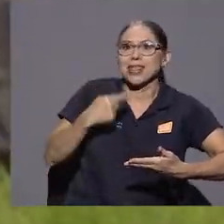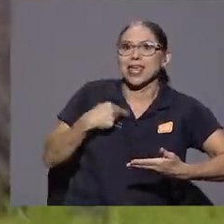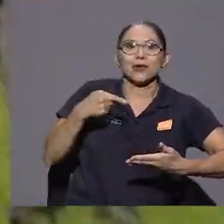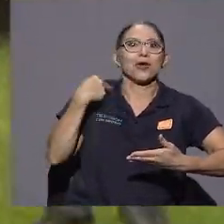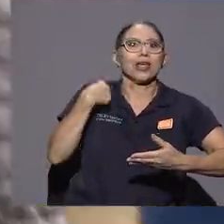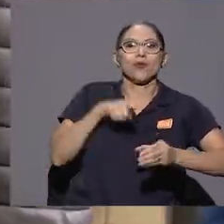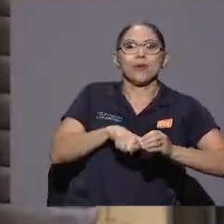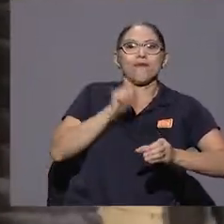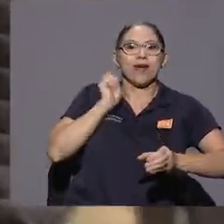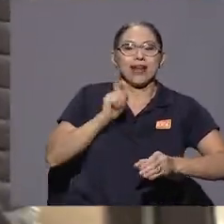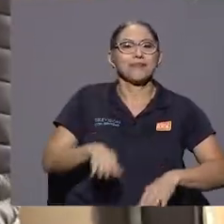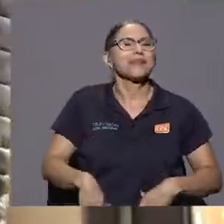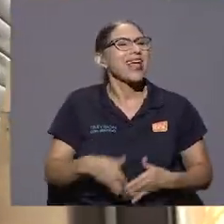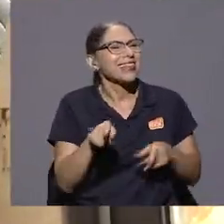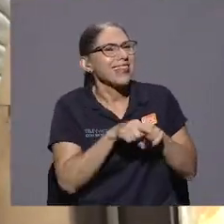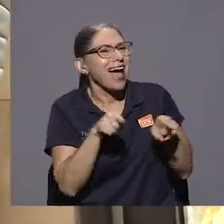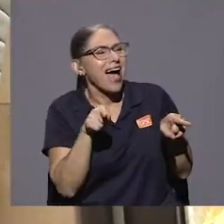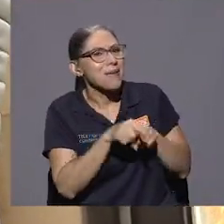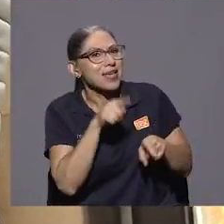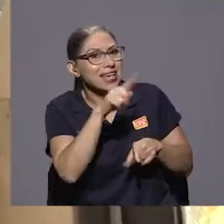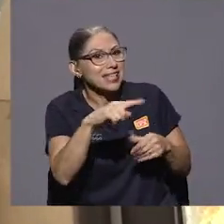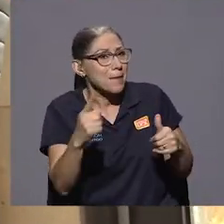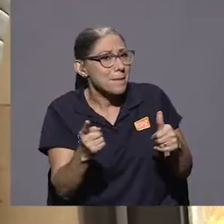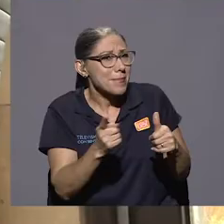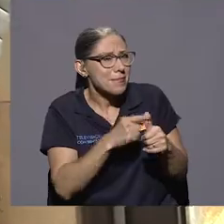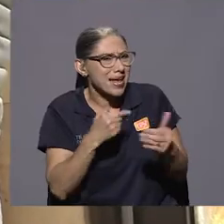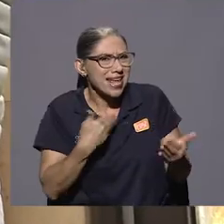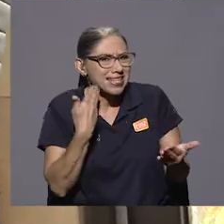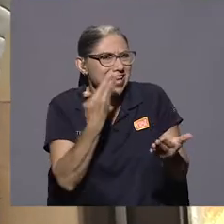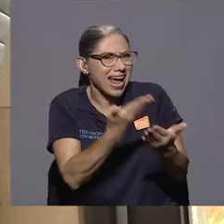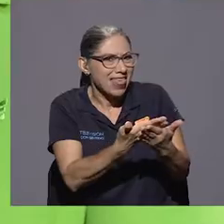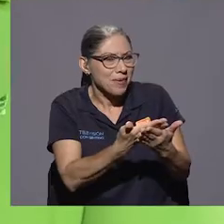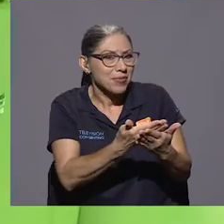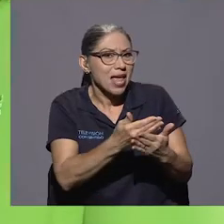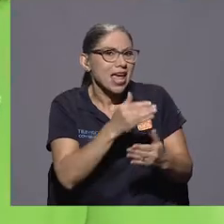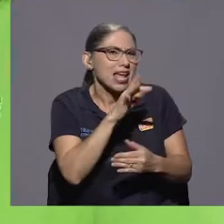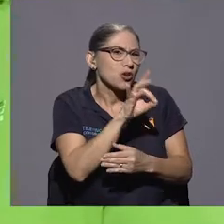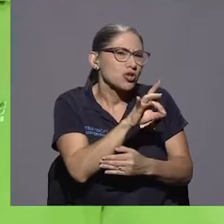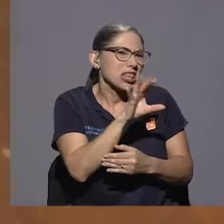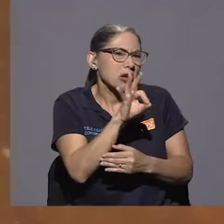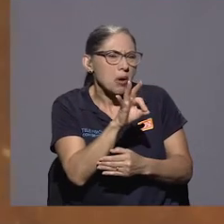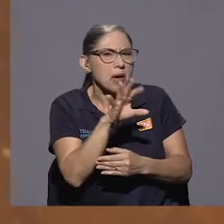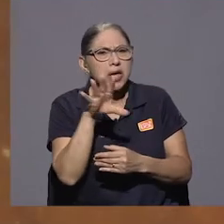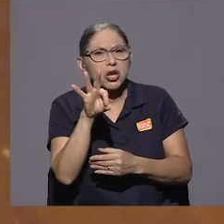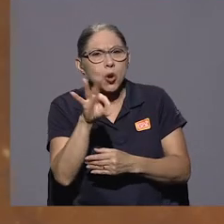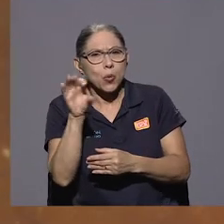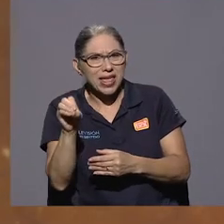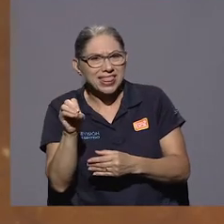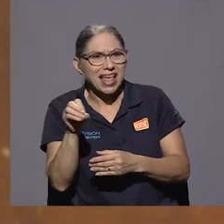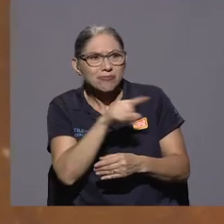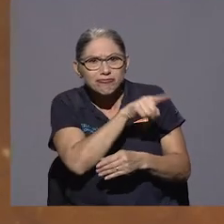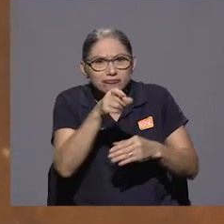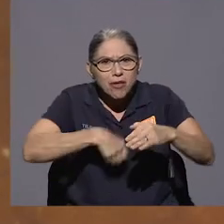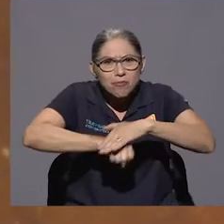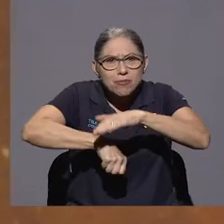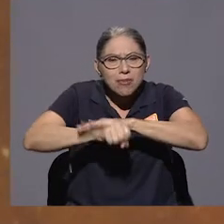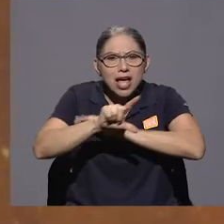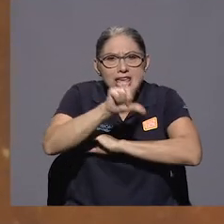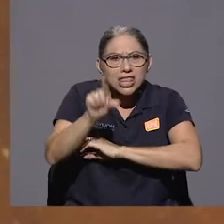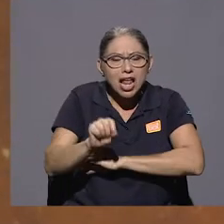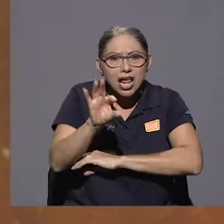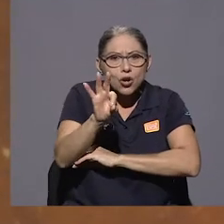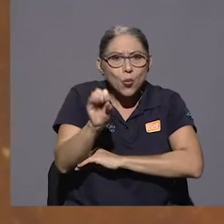muy interesante que es esa primera llegada en el 89-90, la cobertura de Italia 90 y las tareas